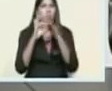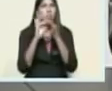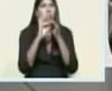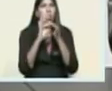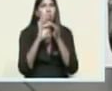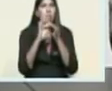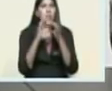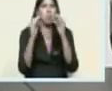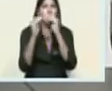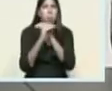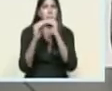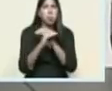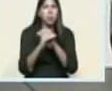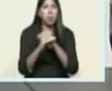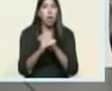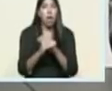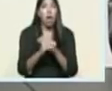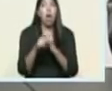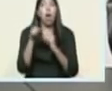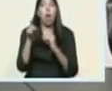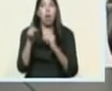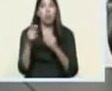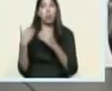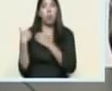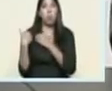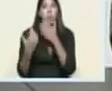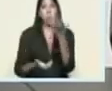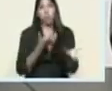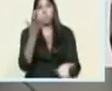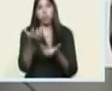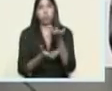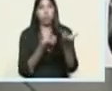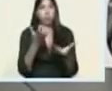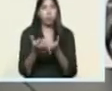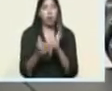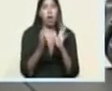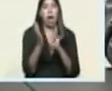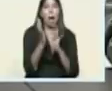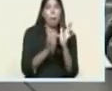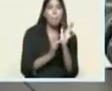que quemó el país durante abril, mayo, junio y julio pidiendo elecciones.